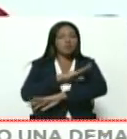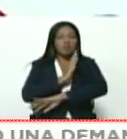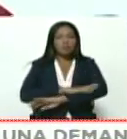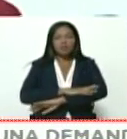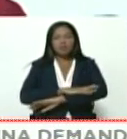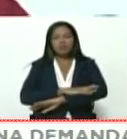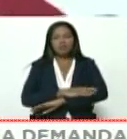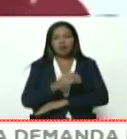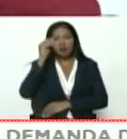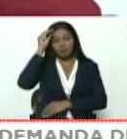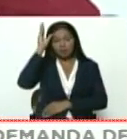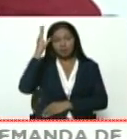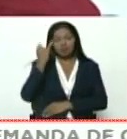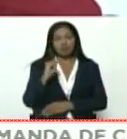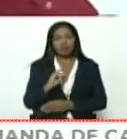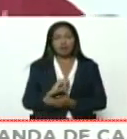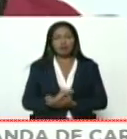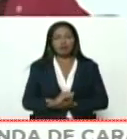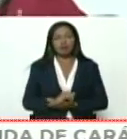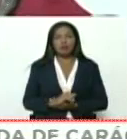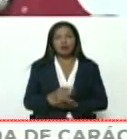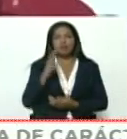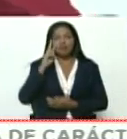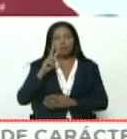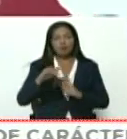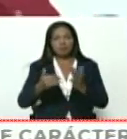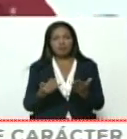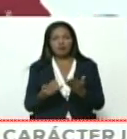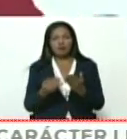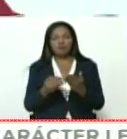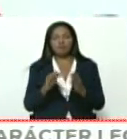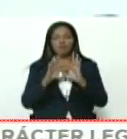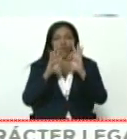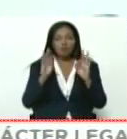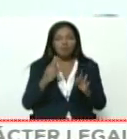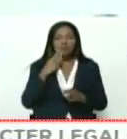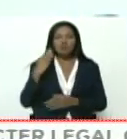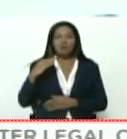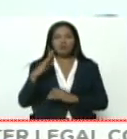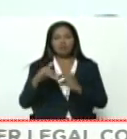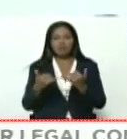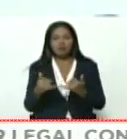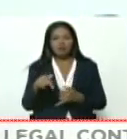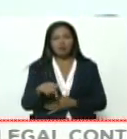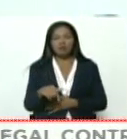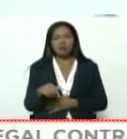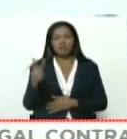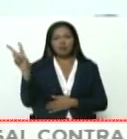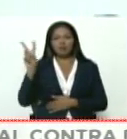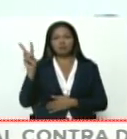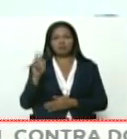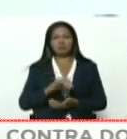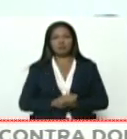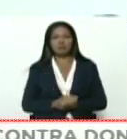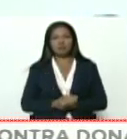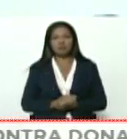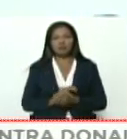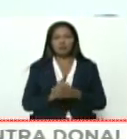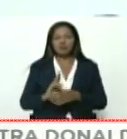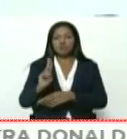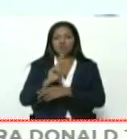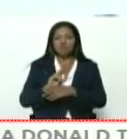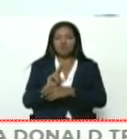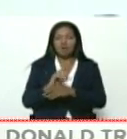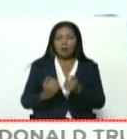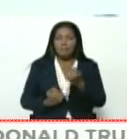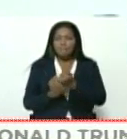las capacidades, de la simbología que maneja la juventud actual en Venezuela, y lo utilizan como